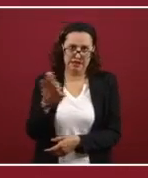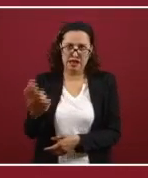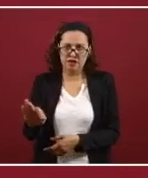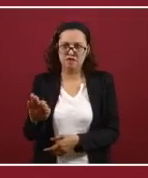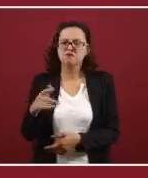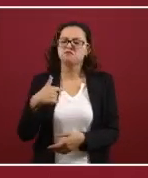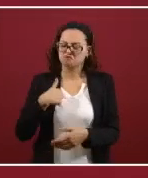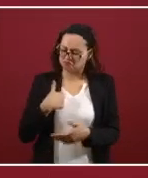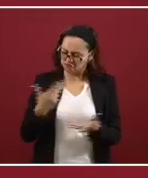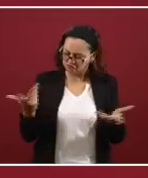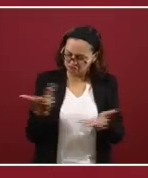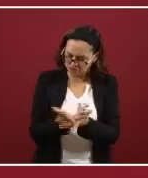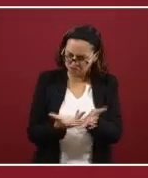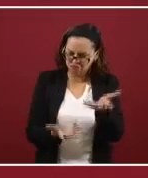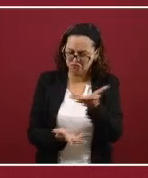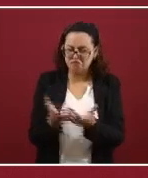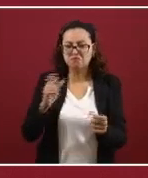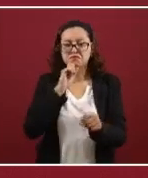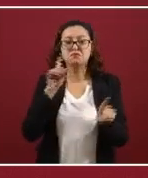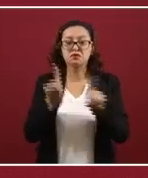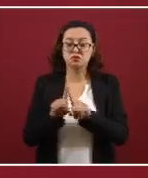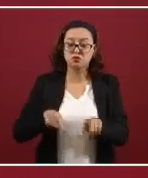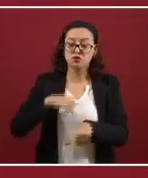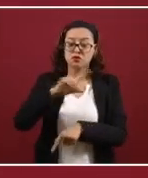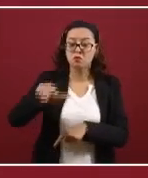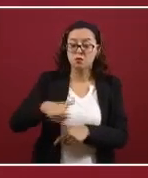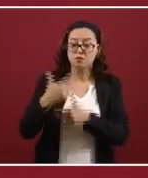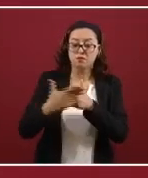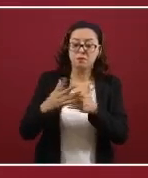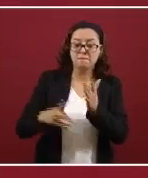y en las tres campañas presidenciales posteriores.